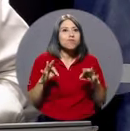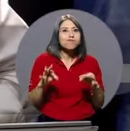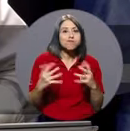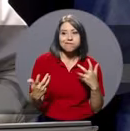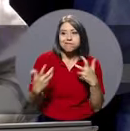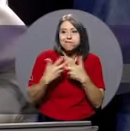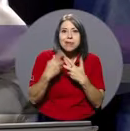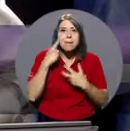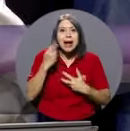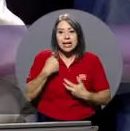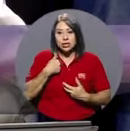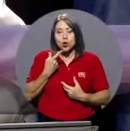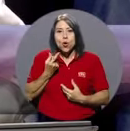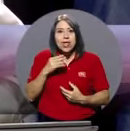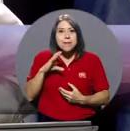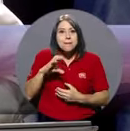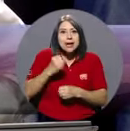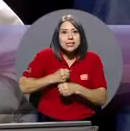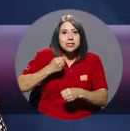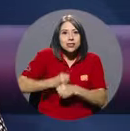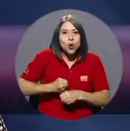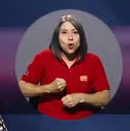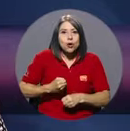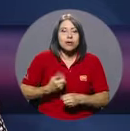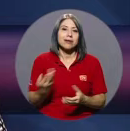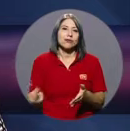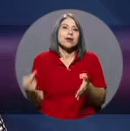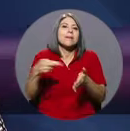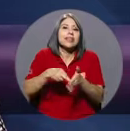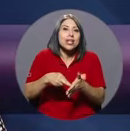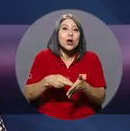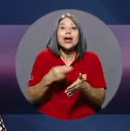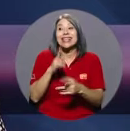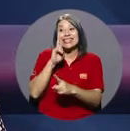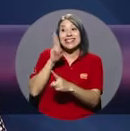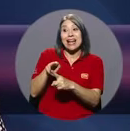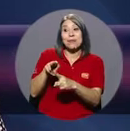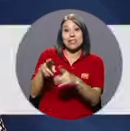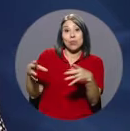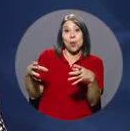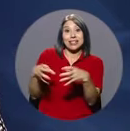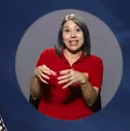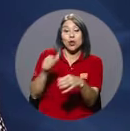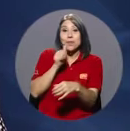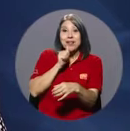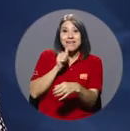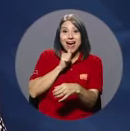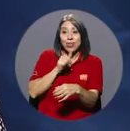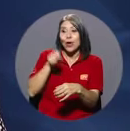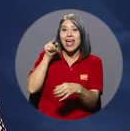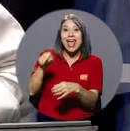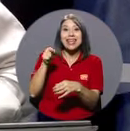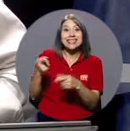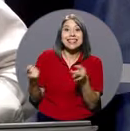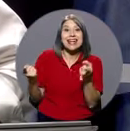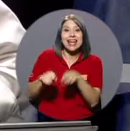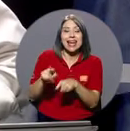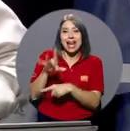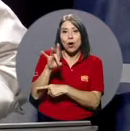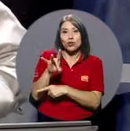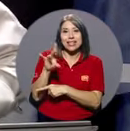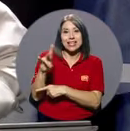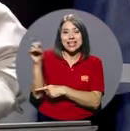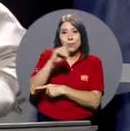sea agradable para la inversión, y vuelvo a repetir, si el mismo sector privado, que es el que genera no